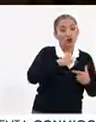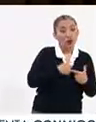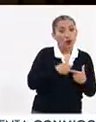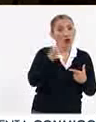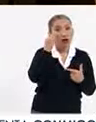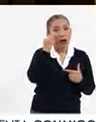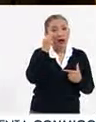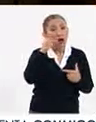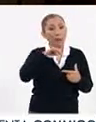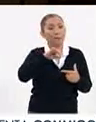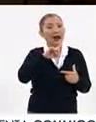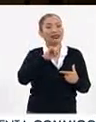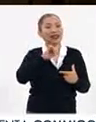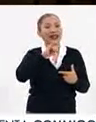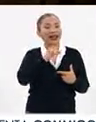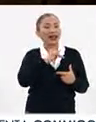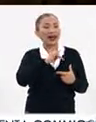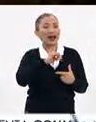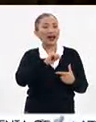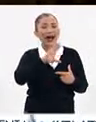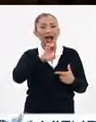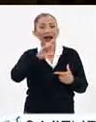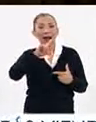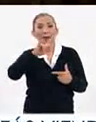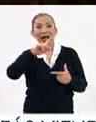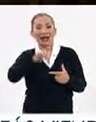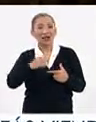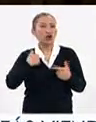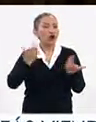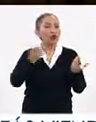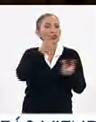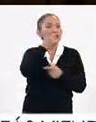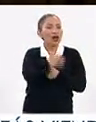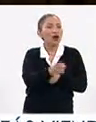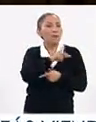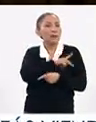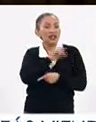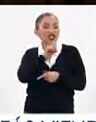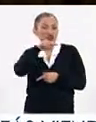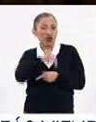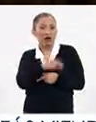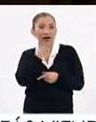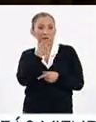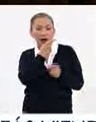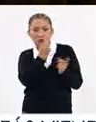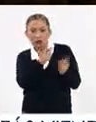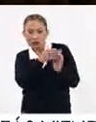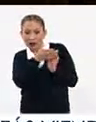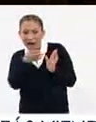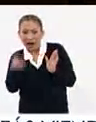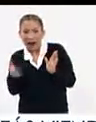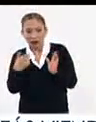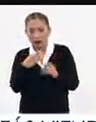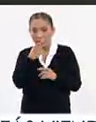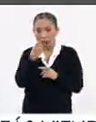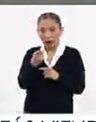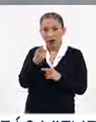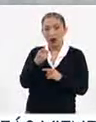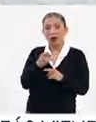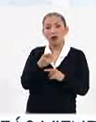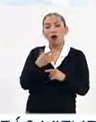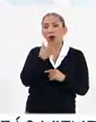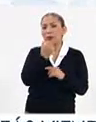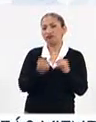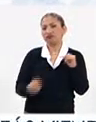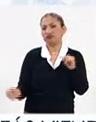Congo, Mandinga, Carabalí. Escuchen, amigos, mi son que dice así. Y es pura sonoridad. Eso se lo recité a Wole Soyinka, el gran